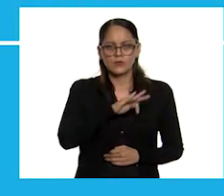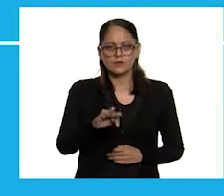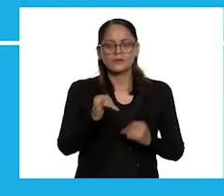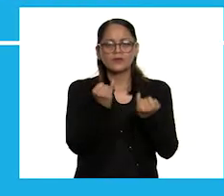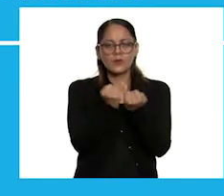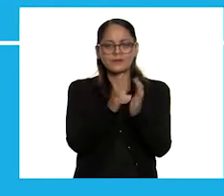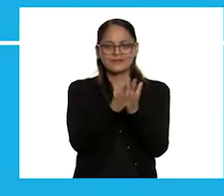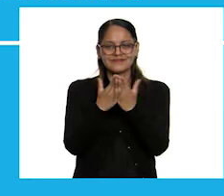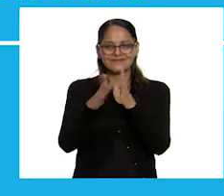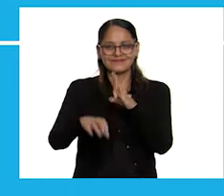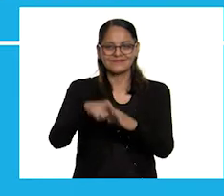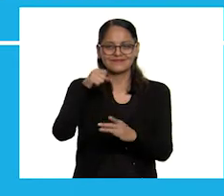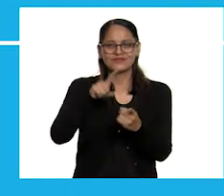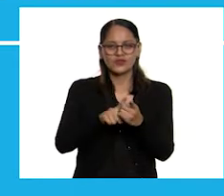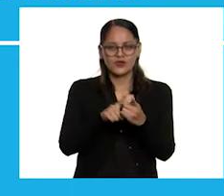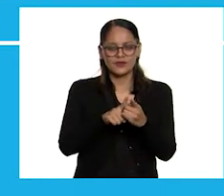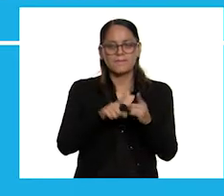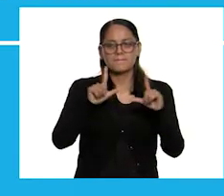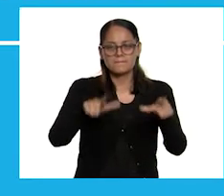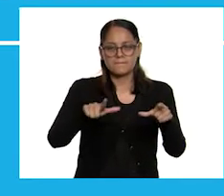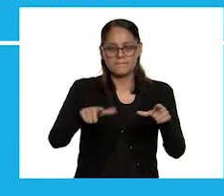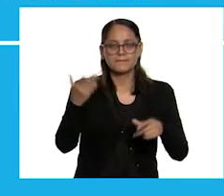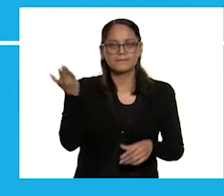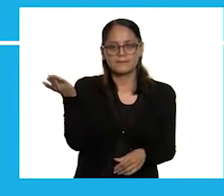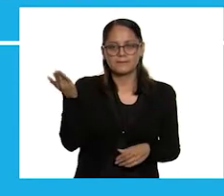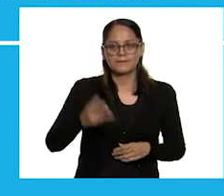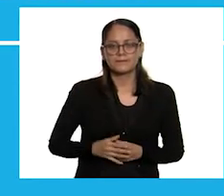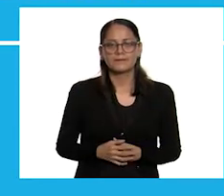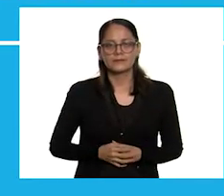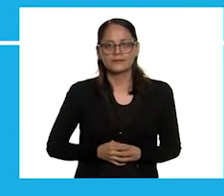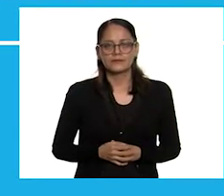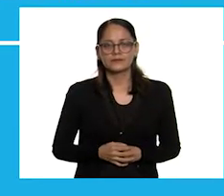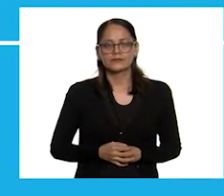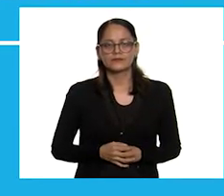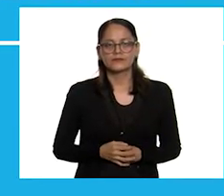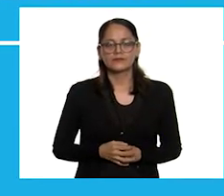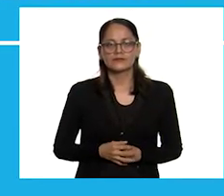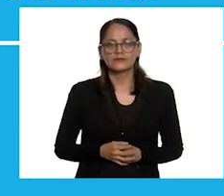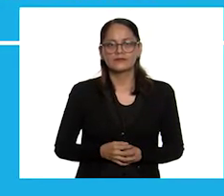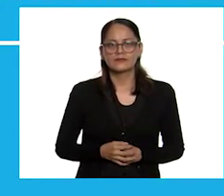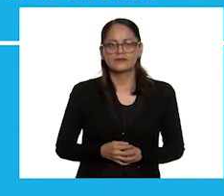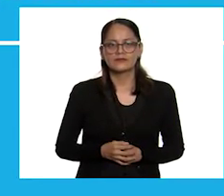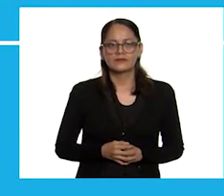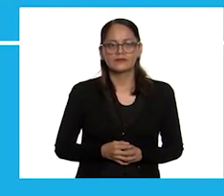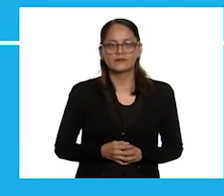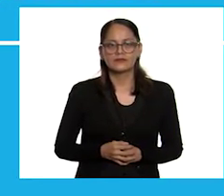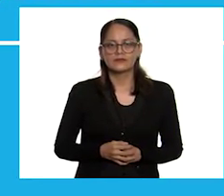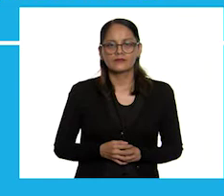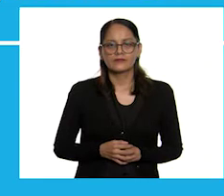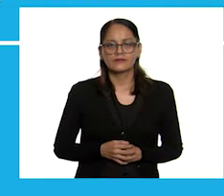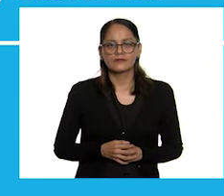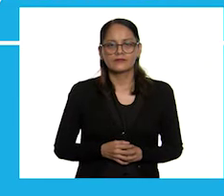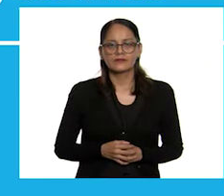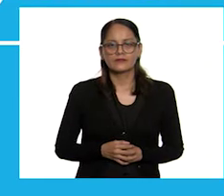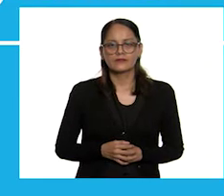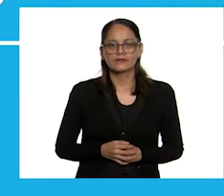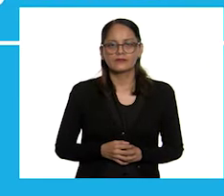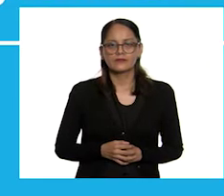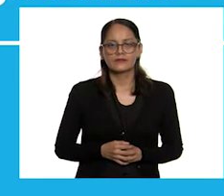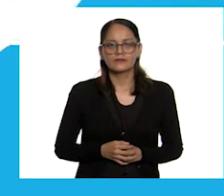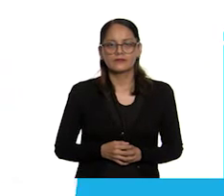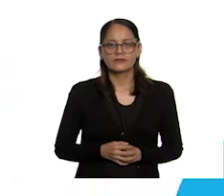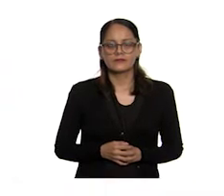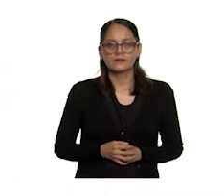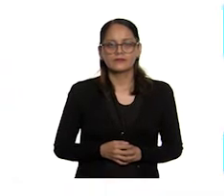los libros de texto en la página conalitej.cep.gov.mx.